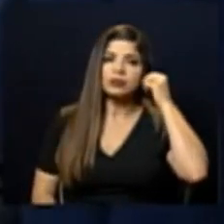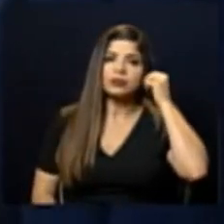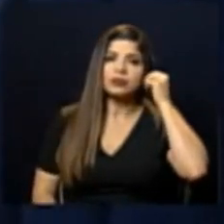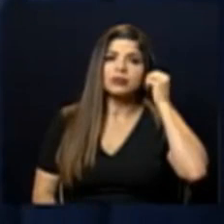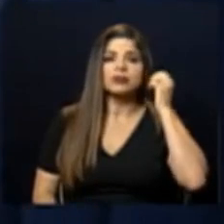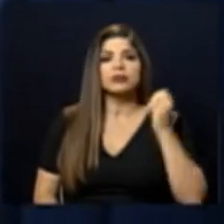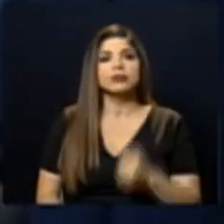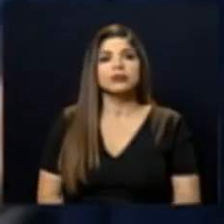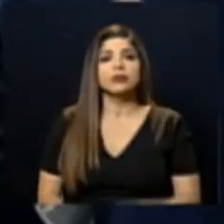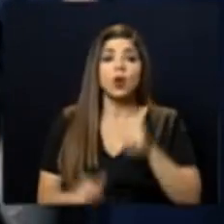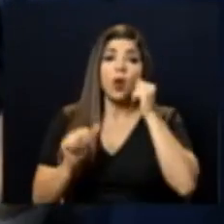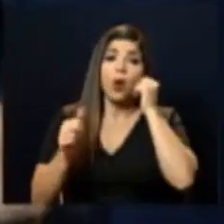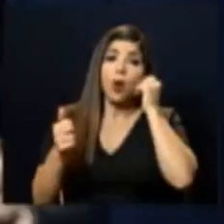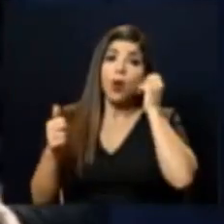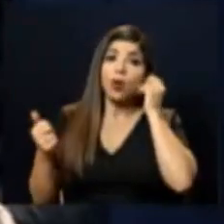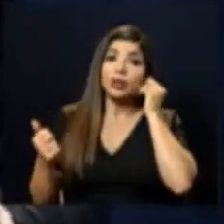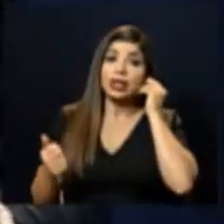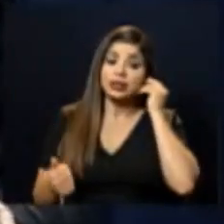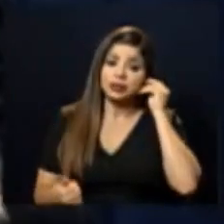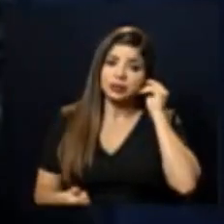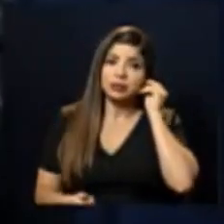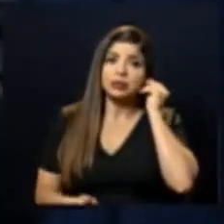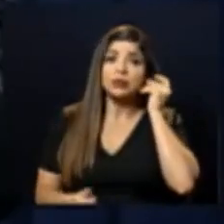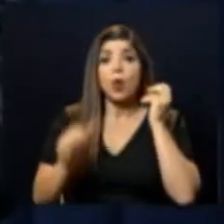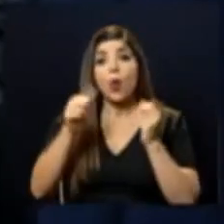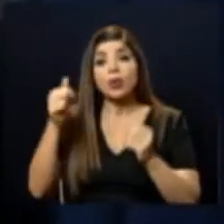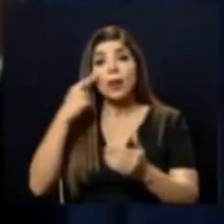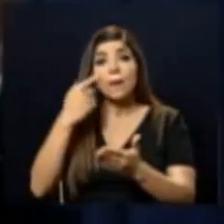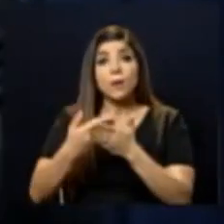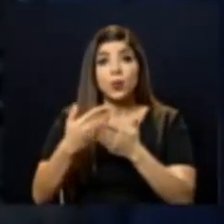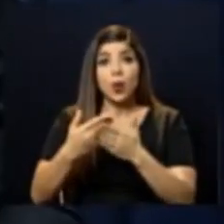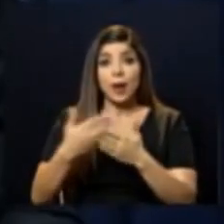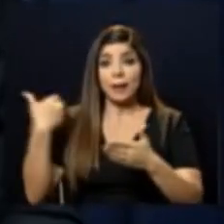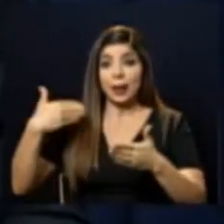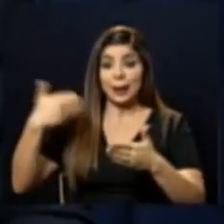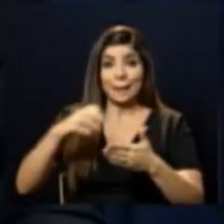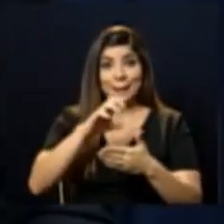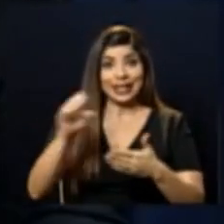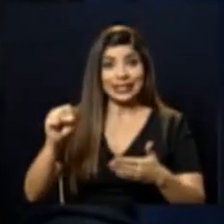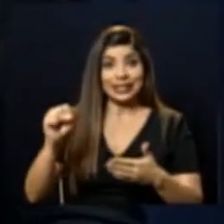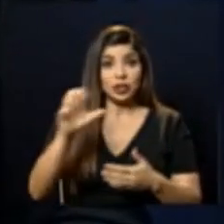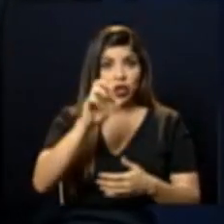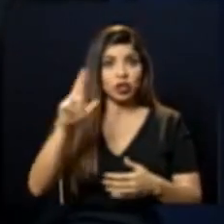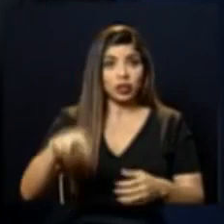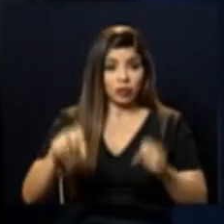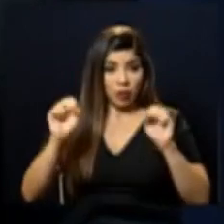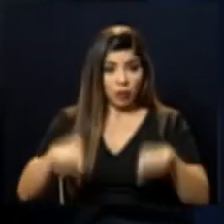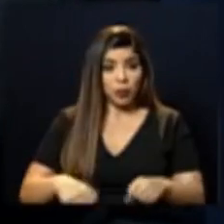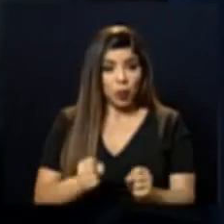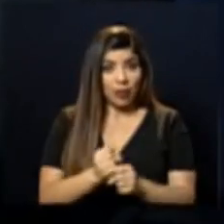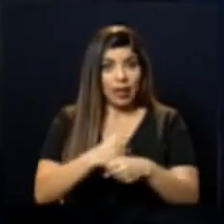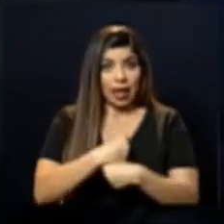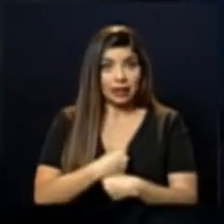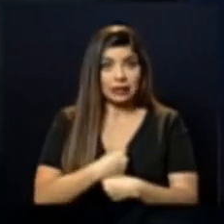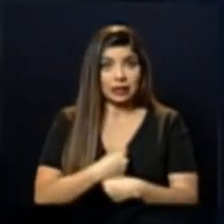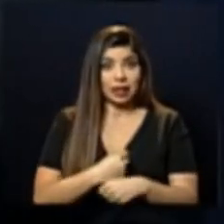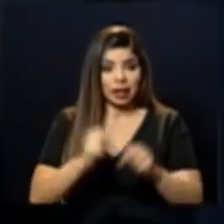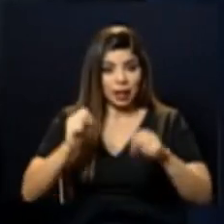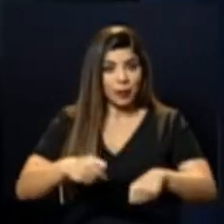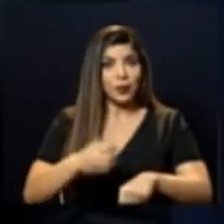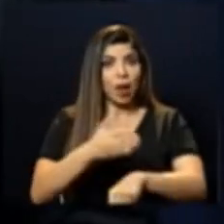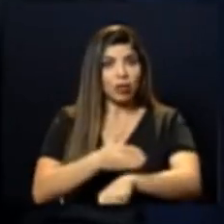Hay otras evidencias en estos meses de lo que Costa Rica es capaz y en lo que es capaz de